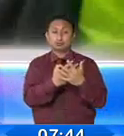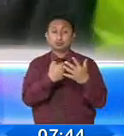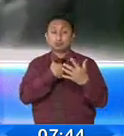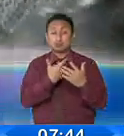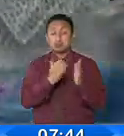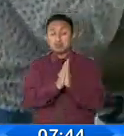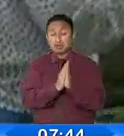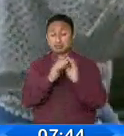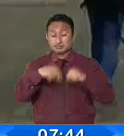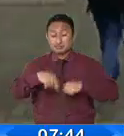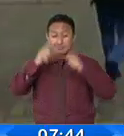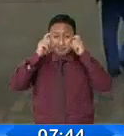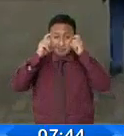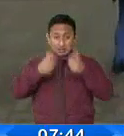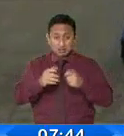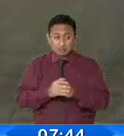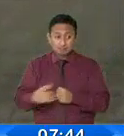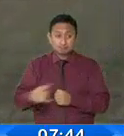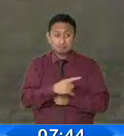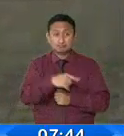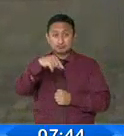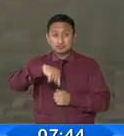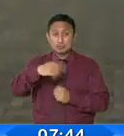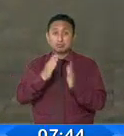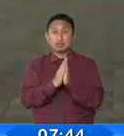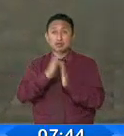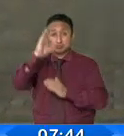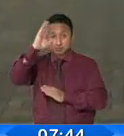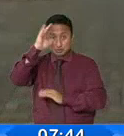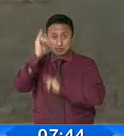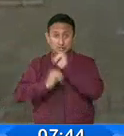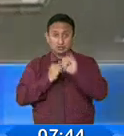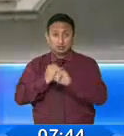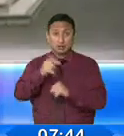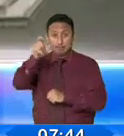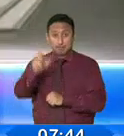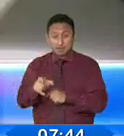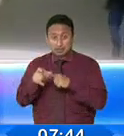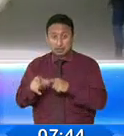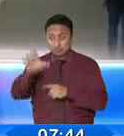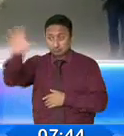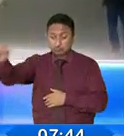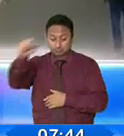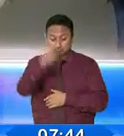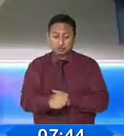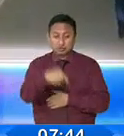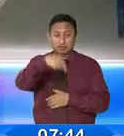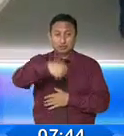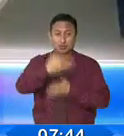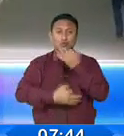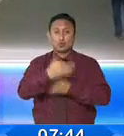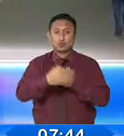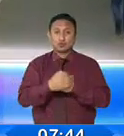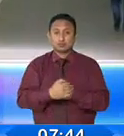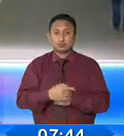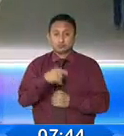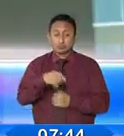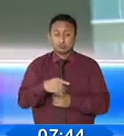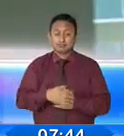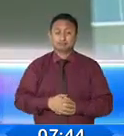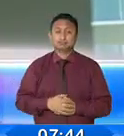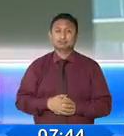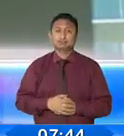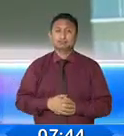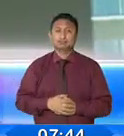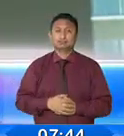la fiscalía solicite la difusión roja del Interpol contra este señor para que se presente y que un tribunal juzgue su conducta. En la